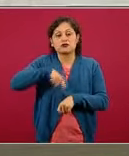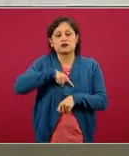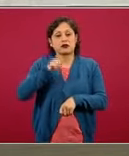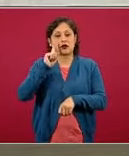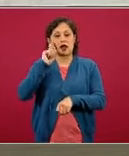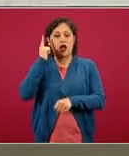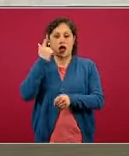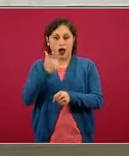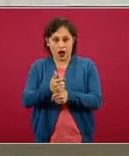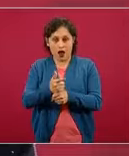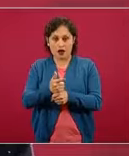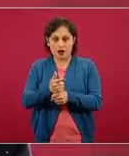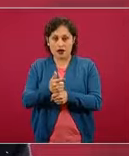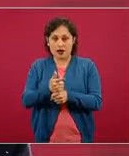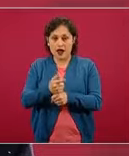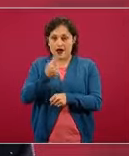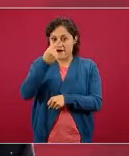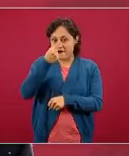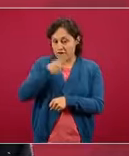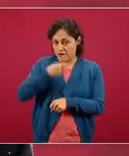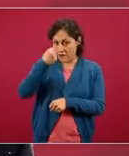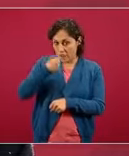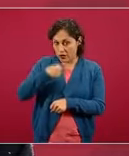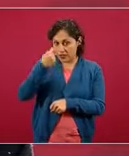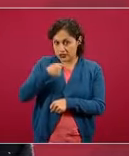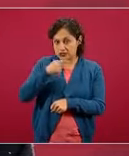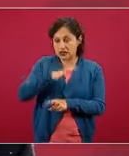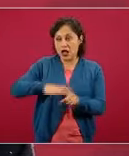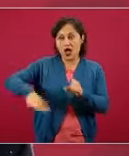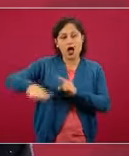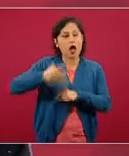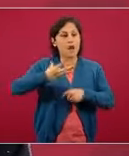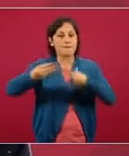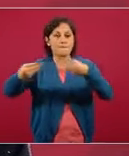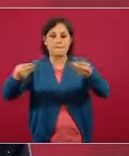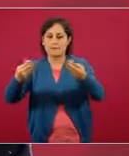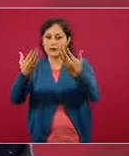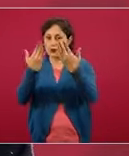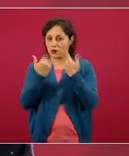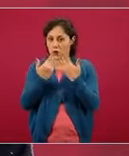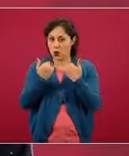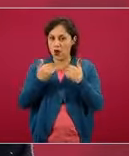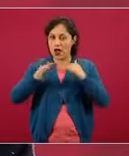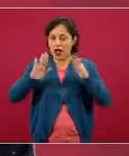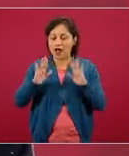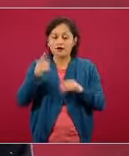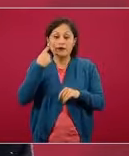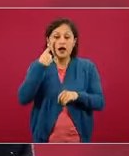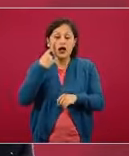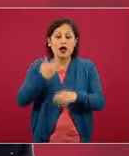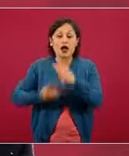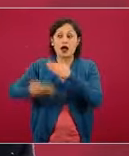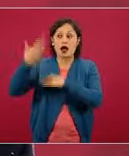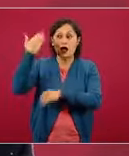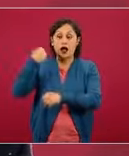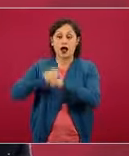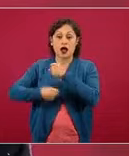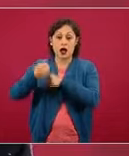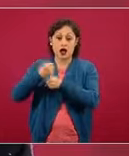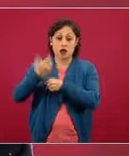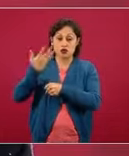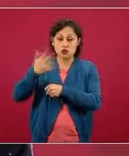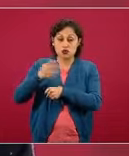realmente todavía no tenemos una circulación de influenza como tal. Normalmente todos los años y en las últimas 10